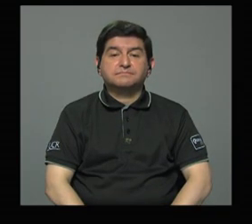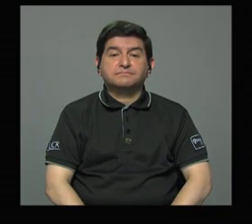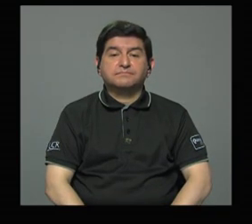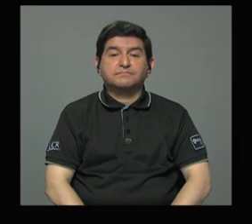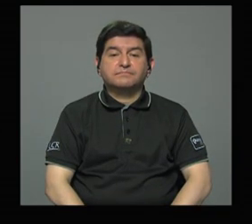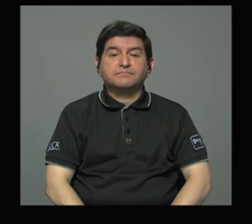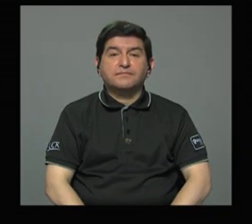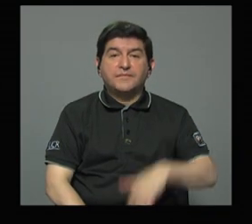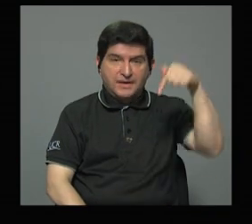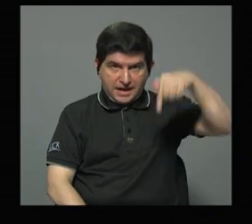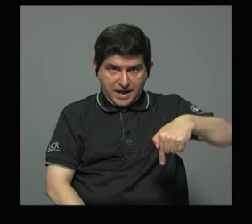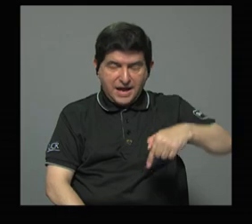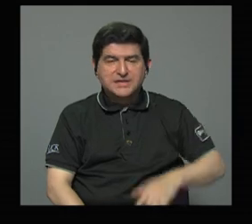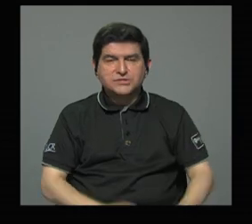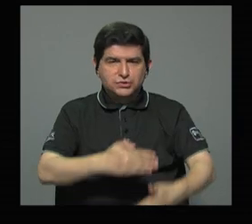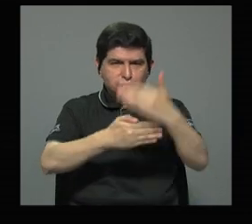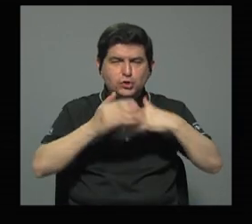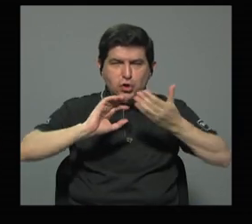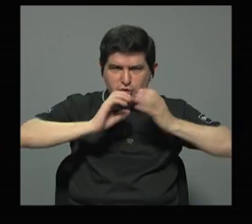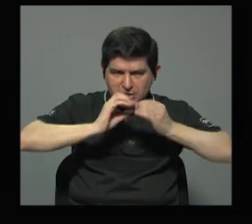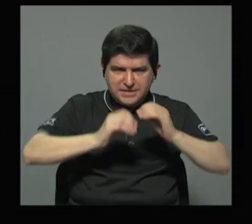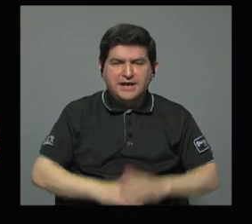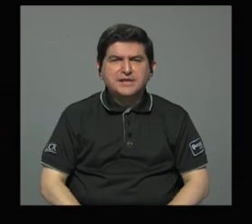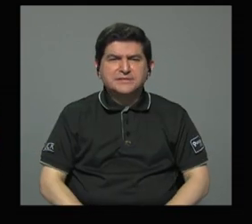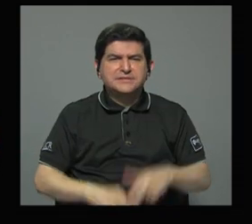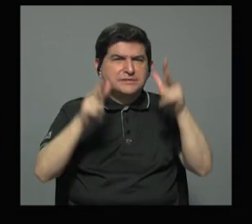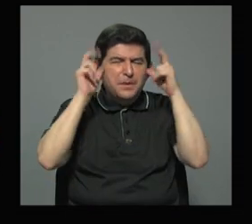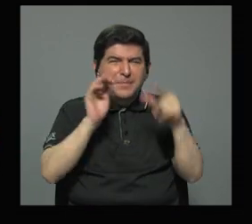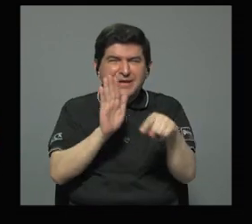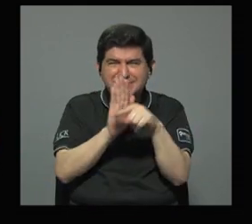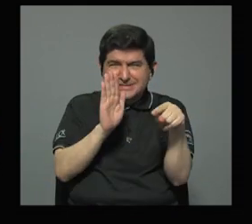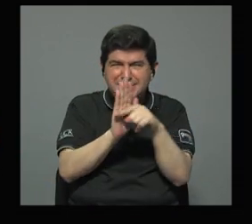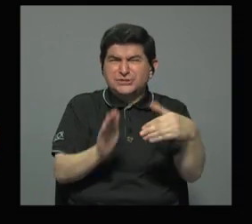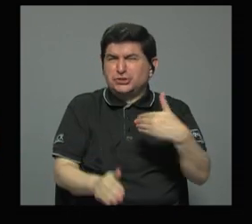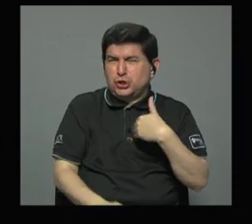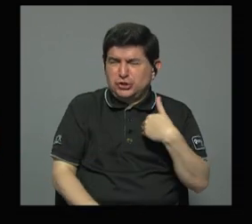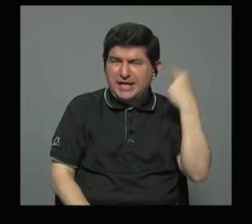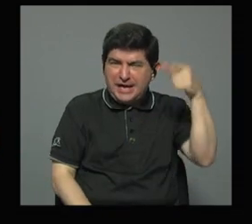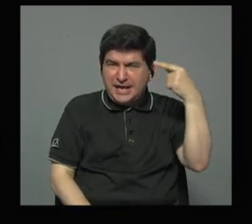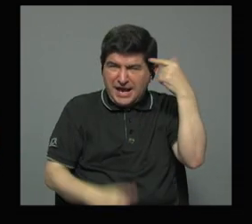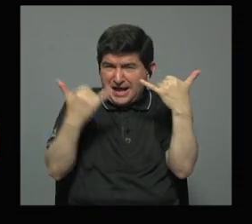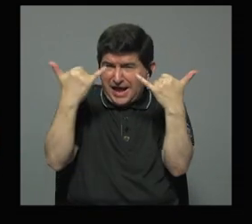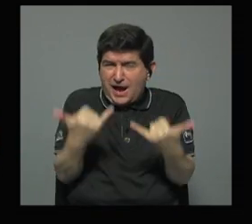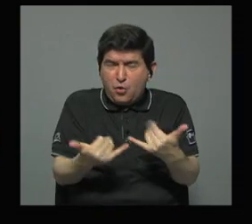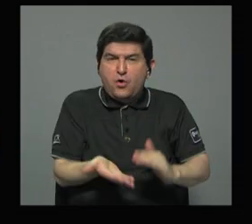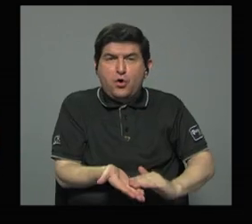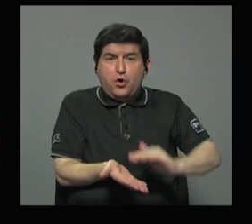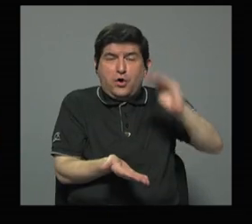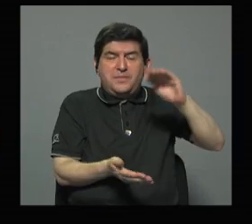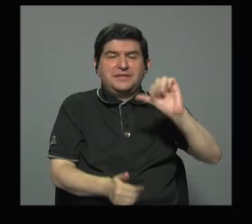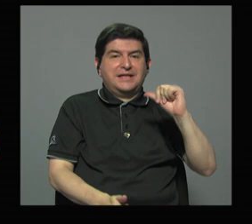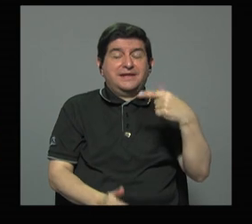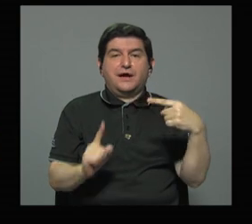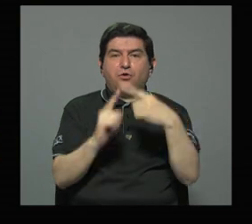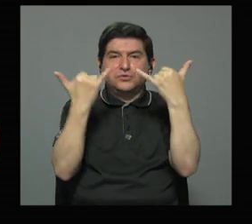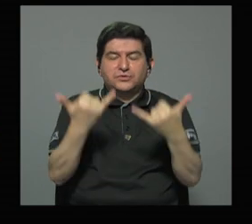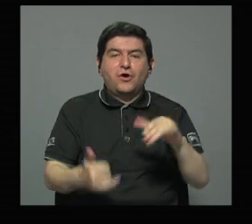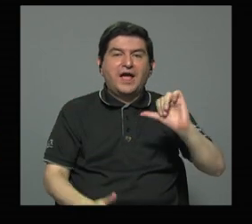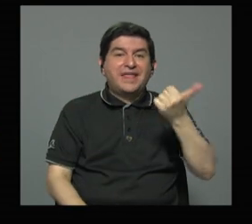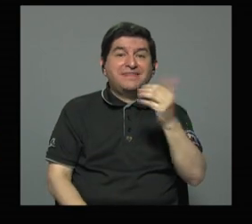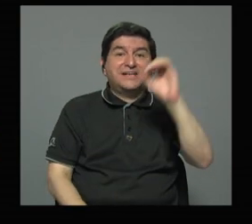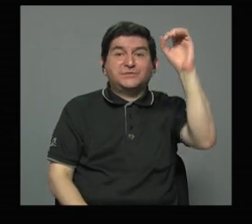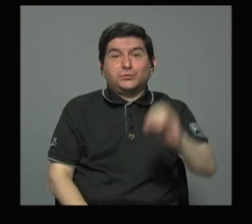Esta es la sección Detrás del Dato. Las percepciones negativas que se tienen del gobierno actual aumentaron de agosto a la fecha en 10